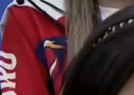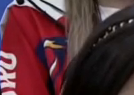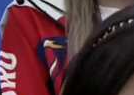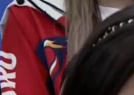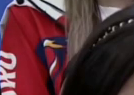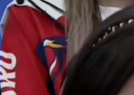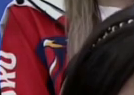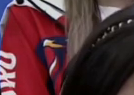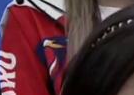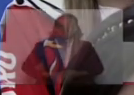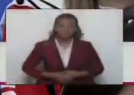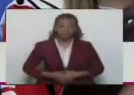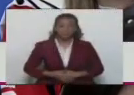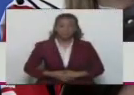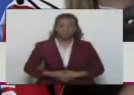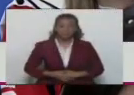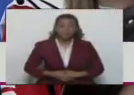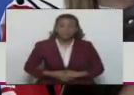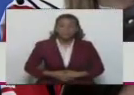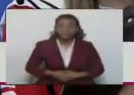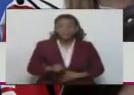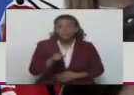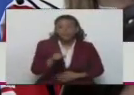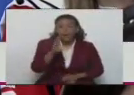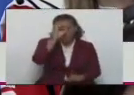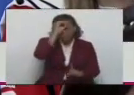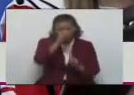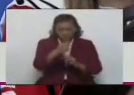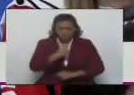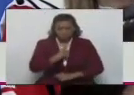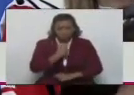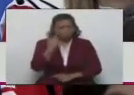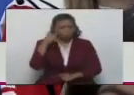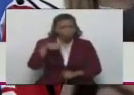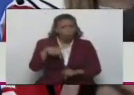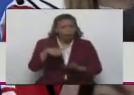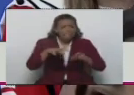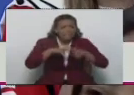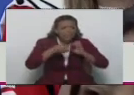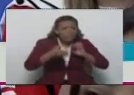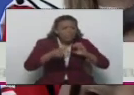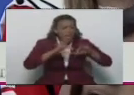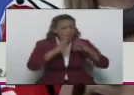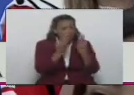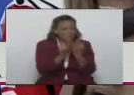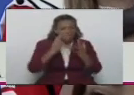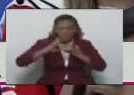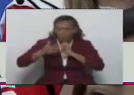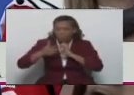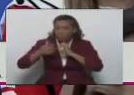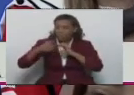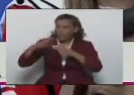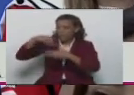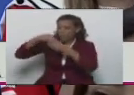fractura y ruptura en los hogares, en las familias, en las comunidades. De